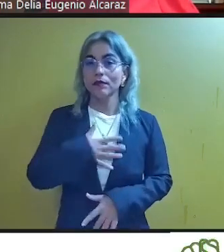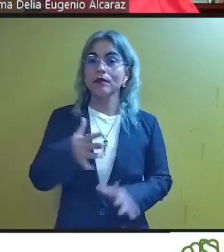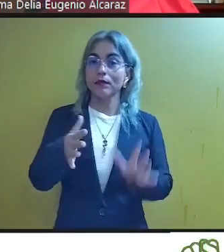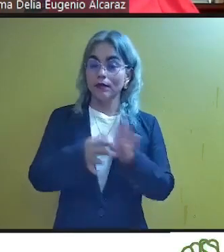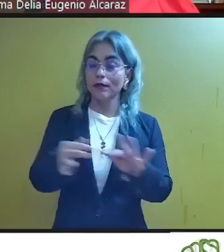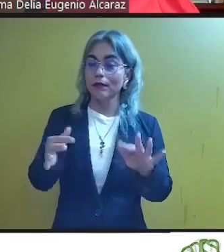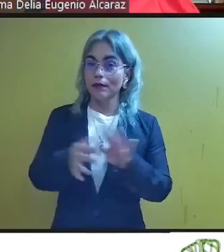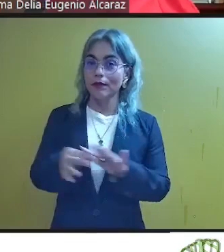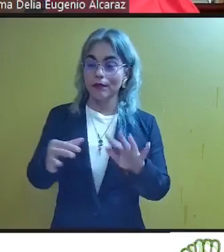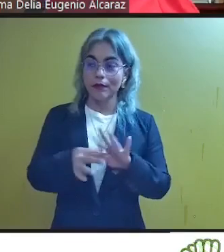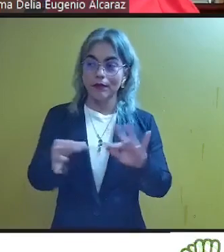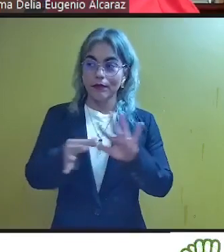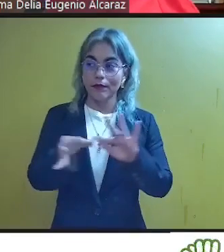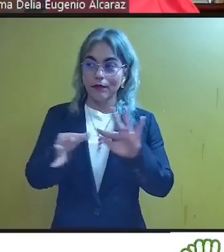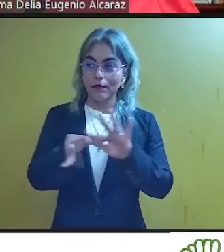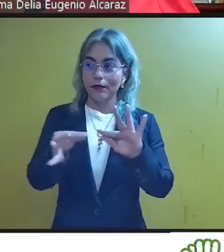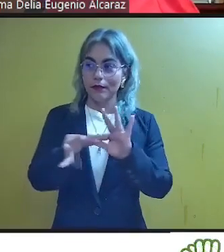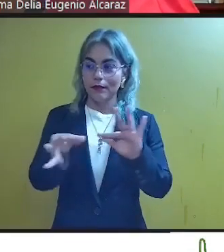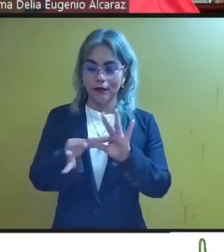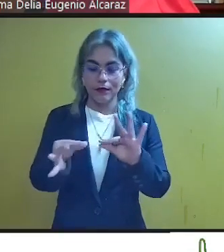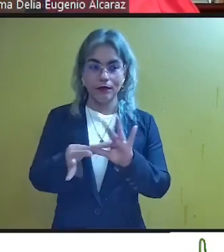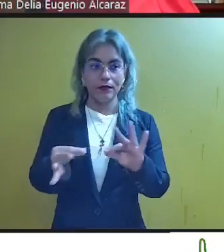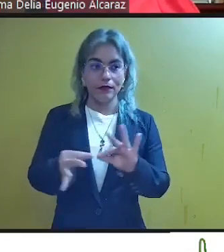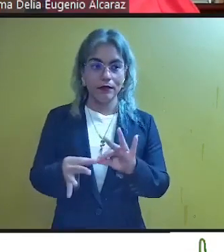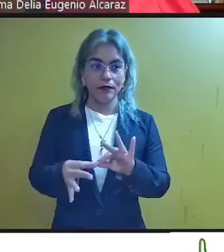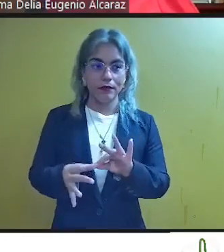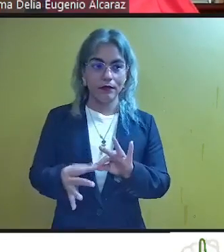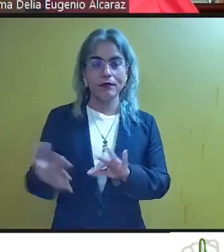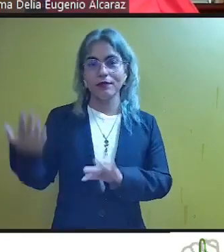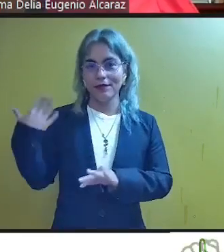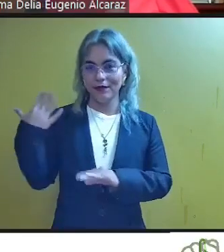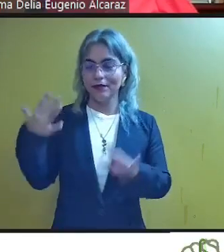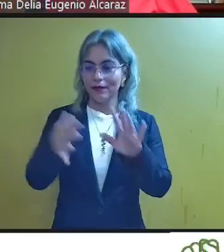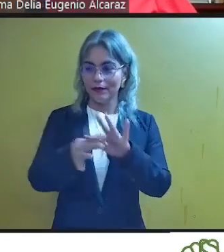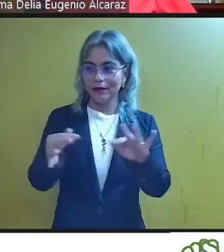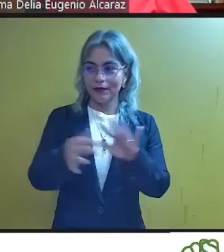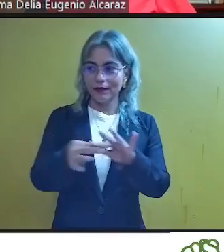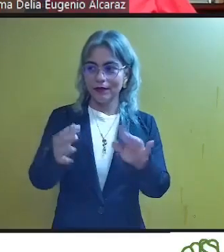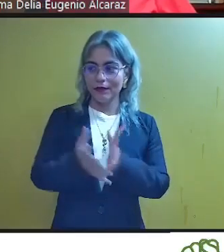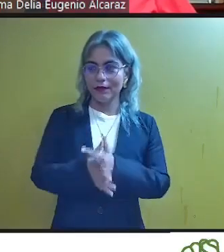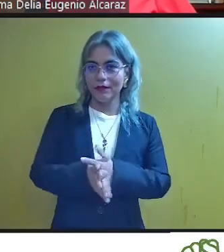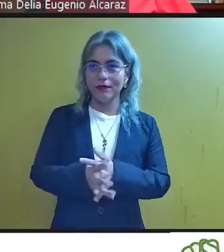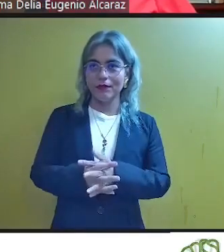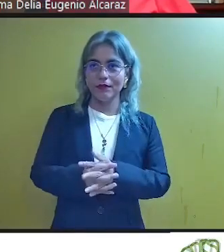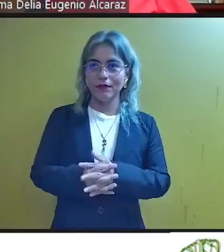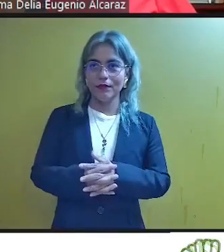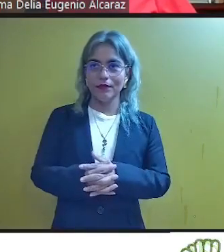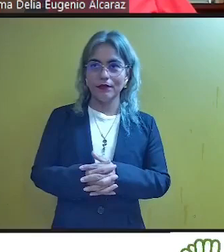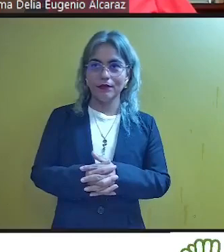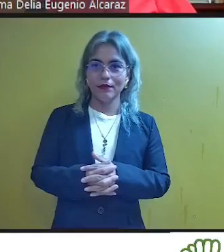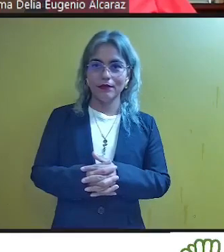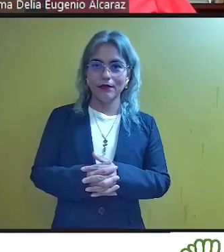mencioné en el anterior, tienen algunos